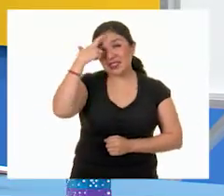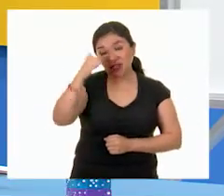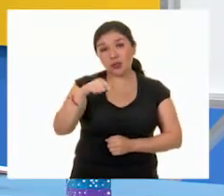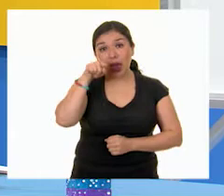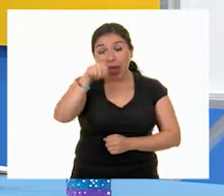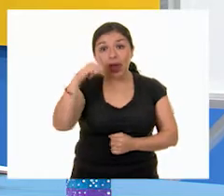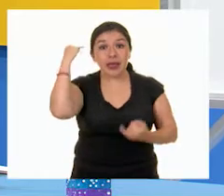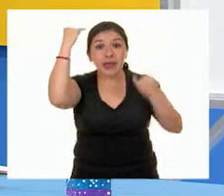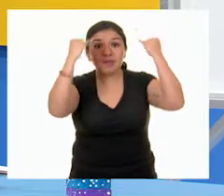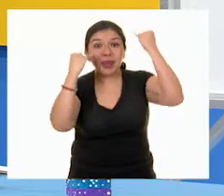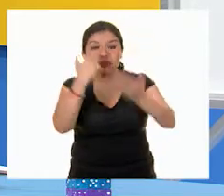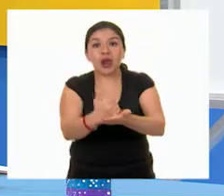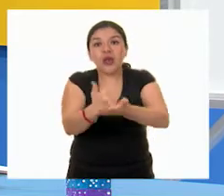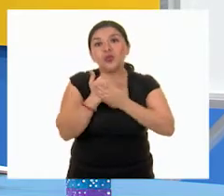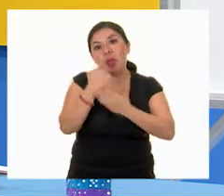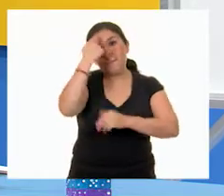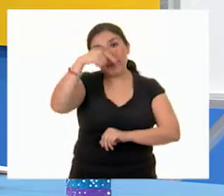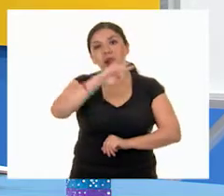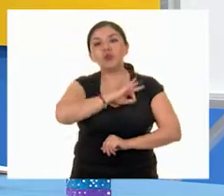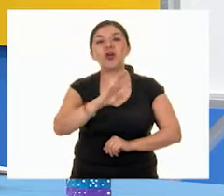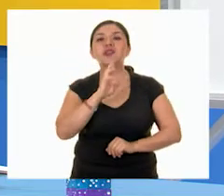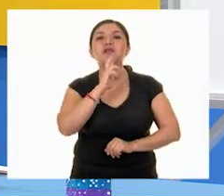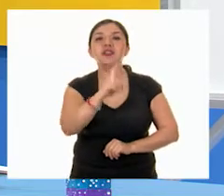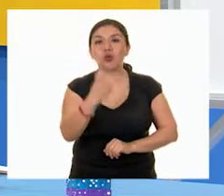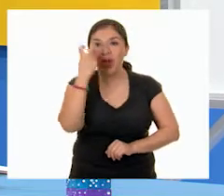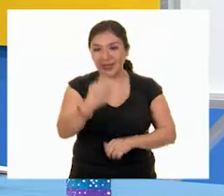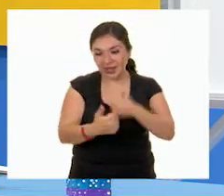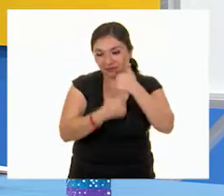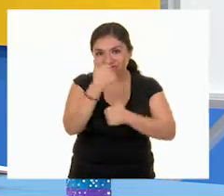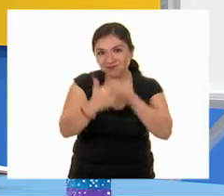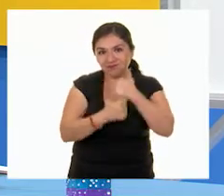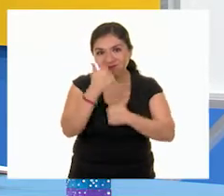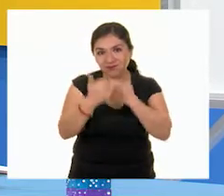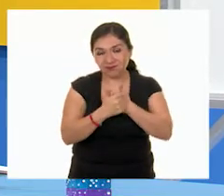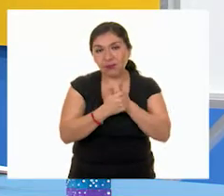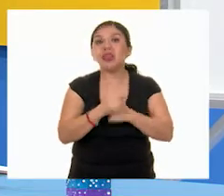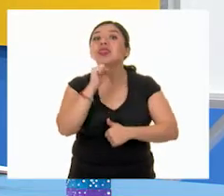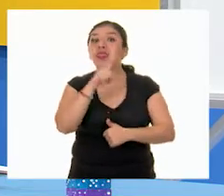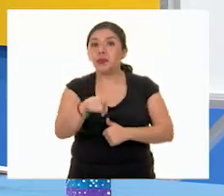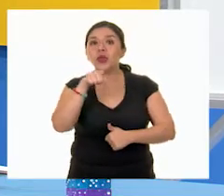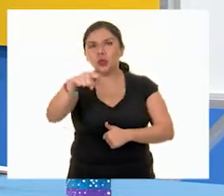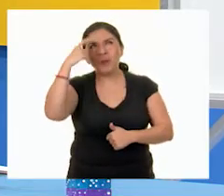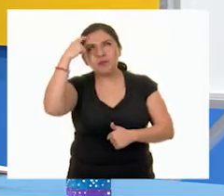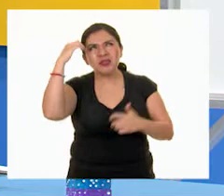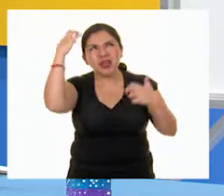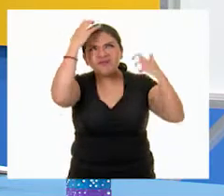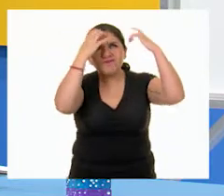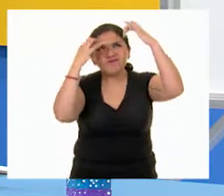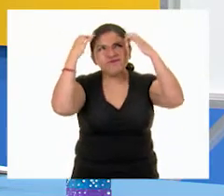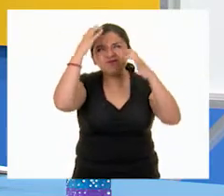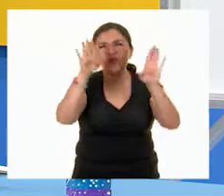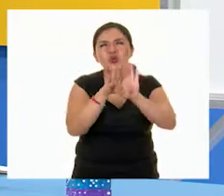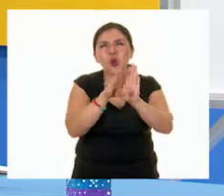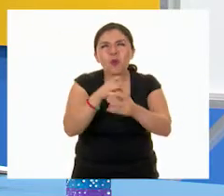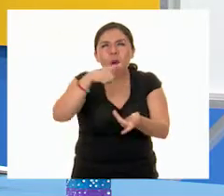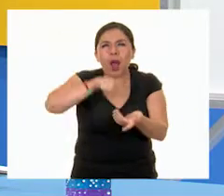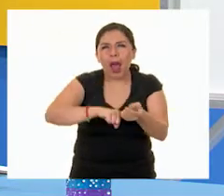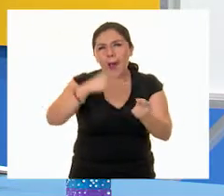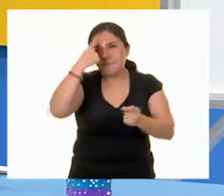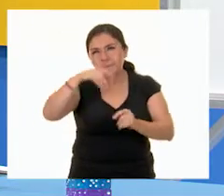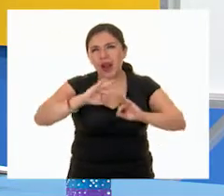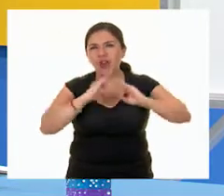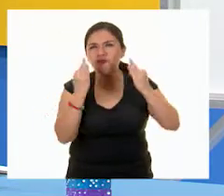La imaginación nos ayuda a dar respuestas en este desafío y también la reflexión que hagamos alrededor de lo que